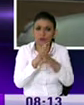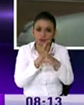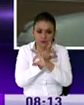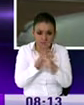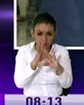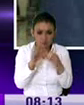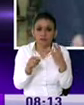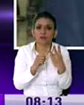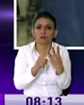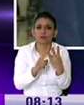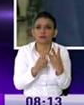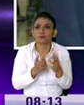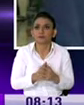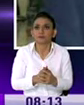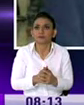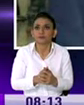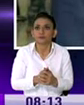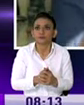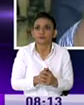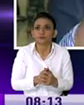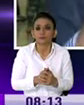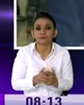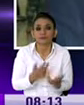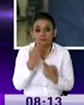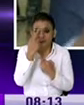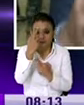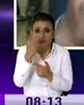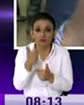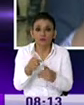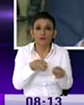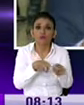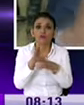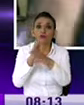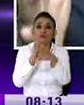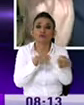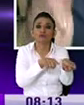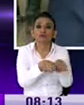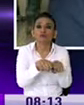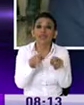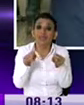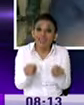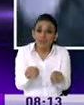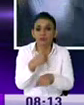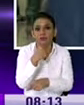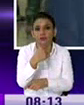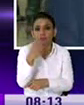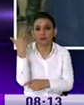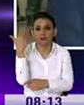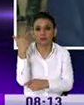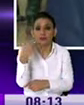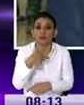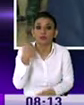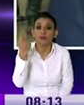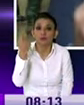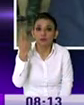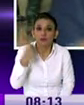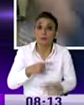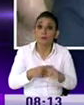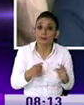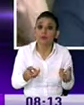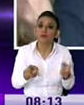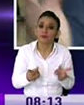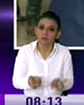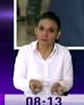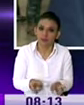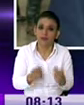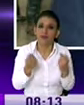estado. El tratarles de buena manera, el no corretear por la ciudad. Eso es lo que habla el alcalde y eso es lo que yo entiendo. Pero también entendemos,